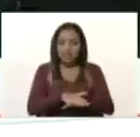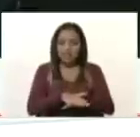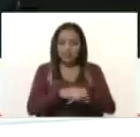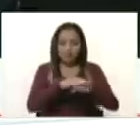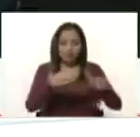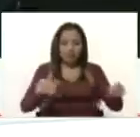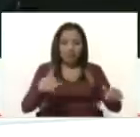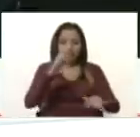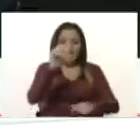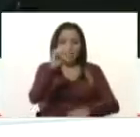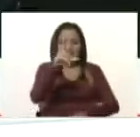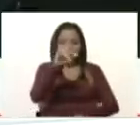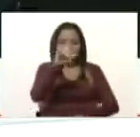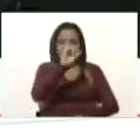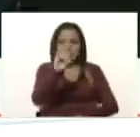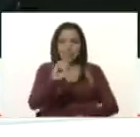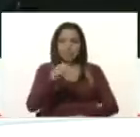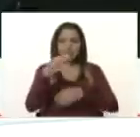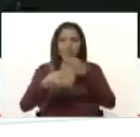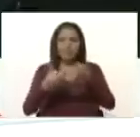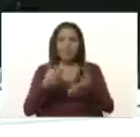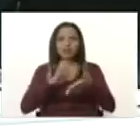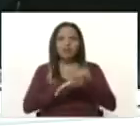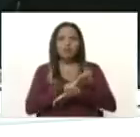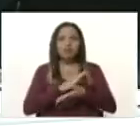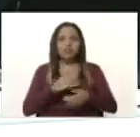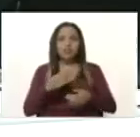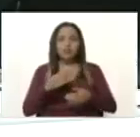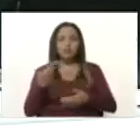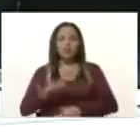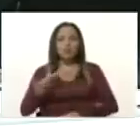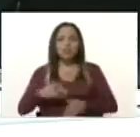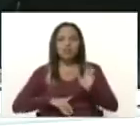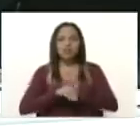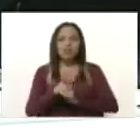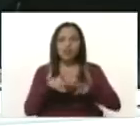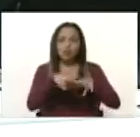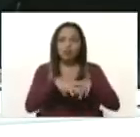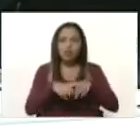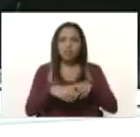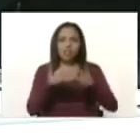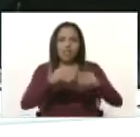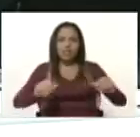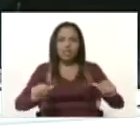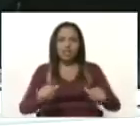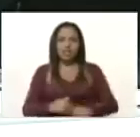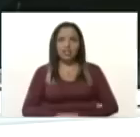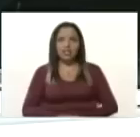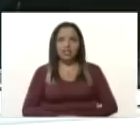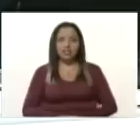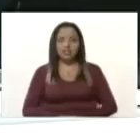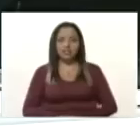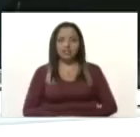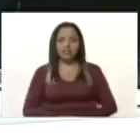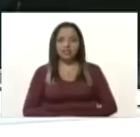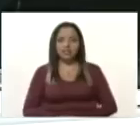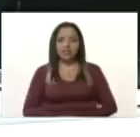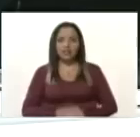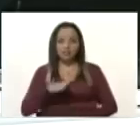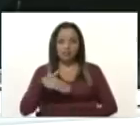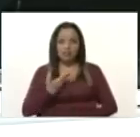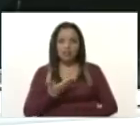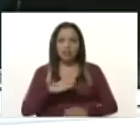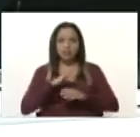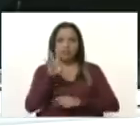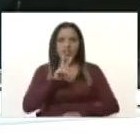Vamos a darle el pase para que ellos expliquen la importancia del desarrollo minero de esta tierra cojedeña para el resto